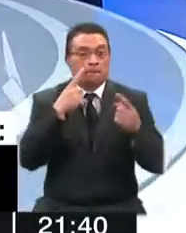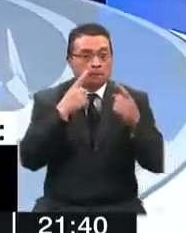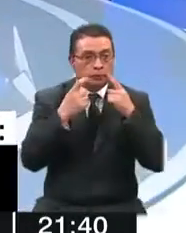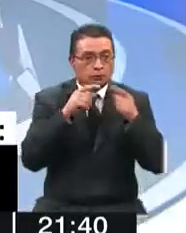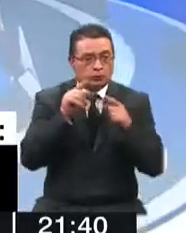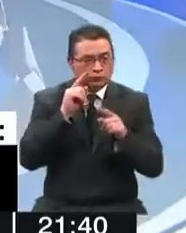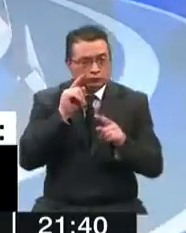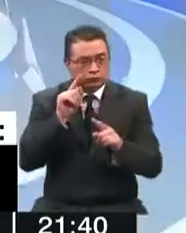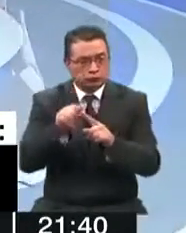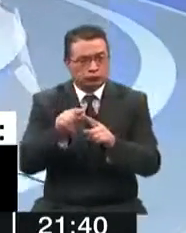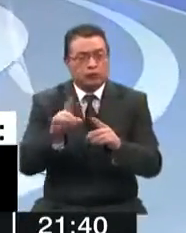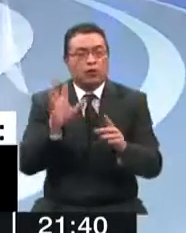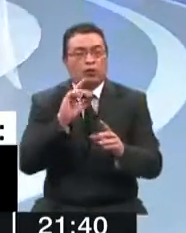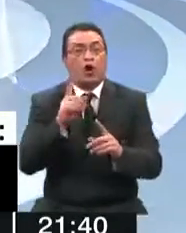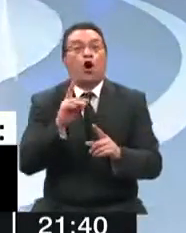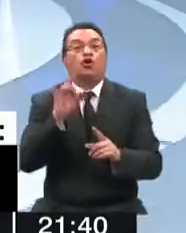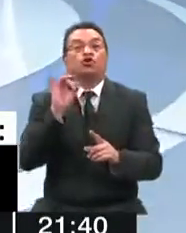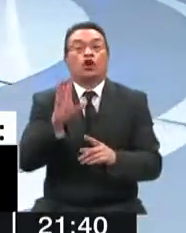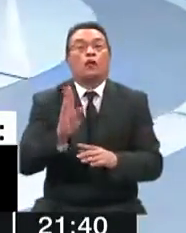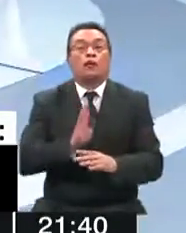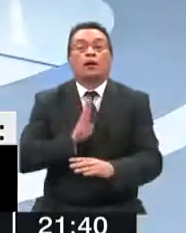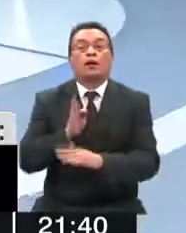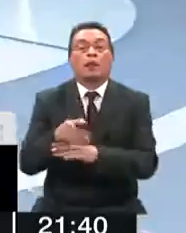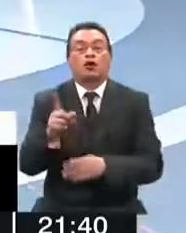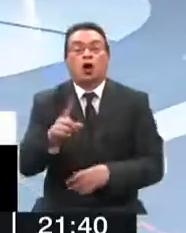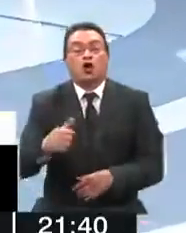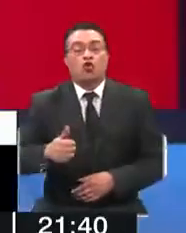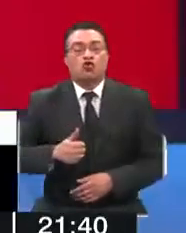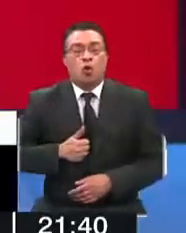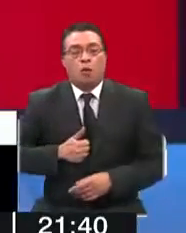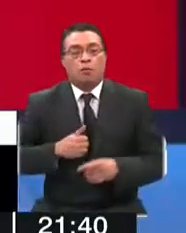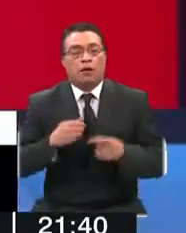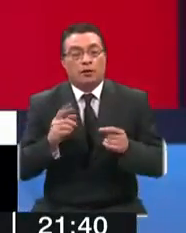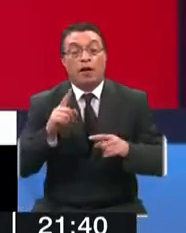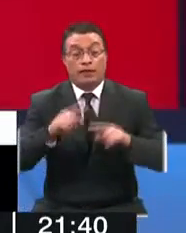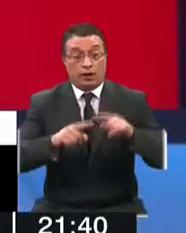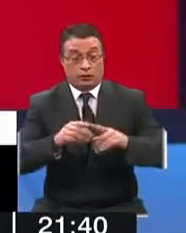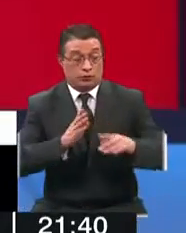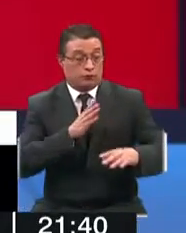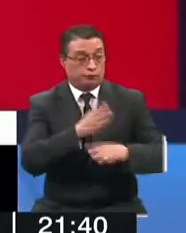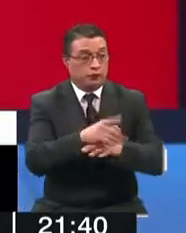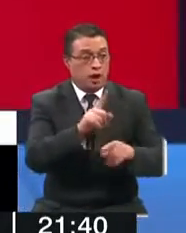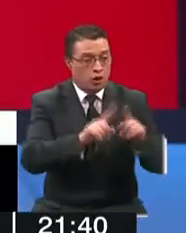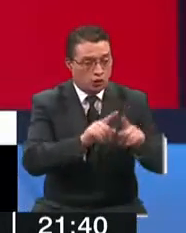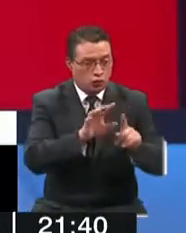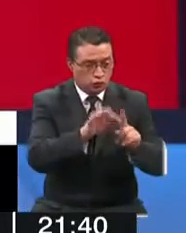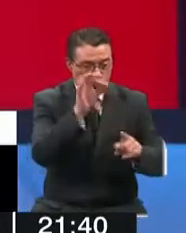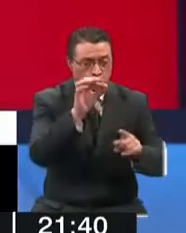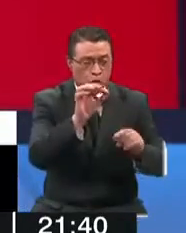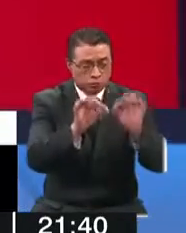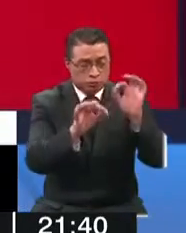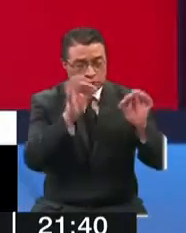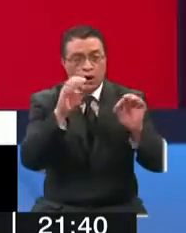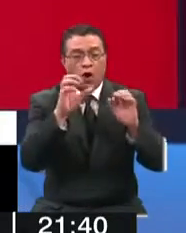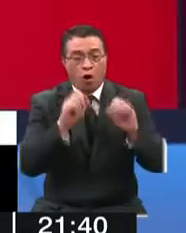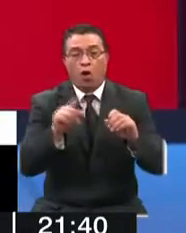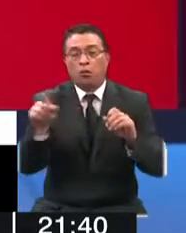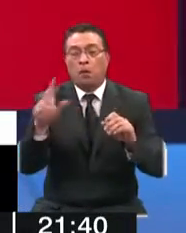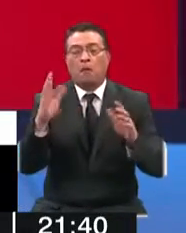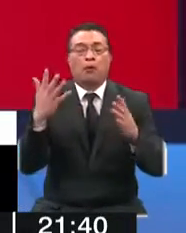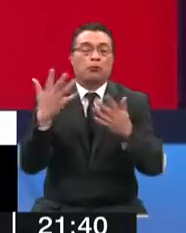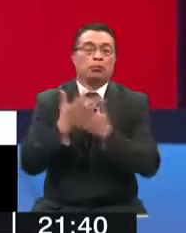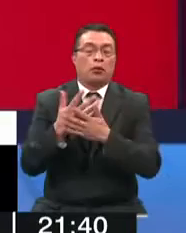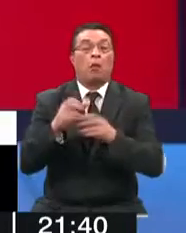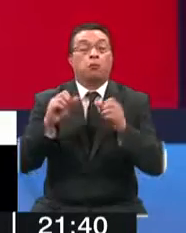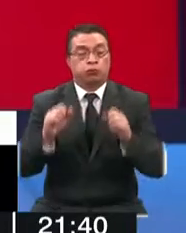que apuntaba a no ir simplemente al incumplimiento, porque si uno va a terreno encuentra algunas cositas y otras que pueden pasar un poco por alto. Y